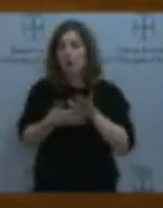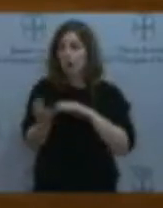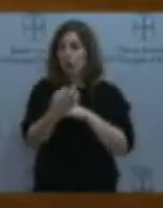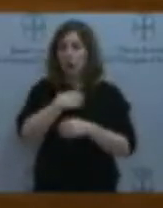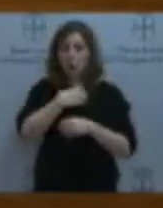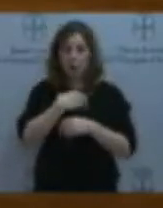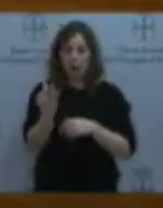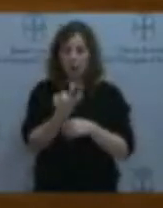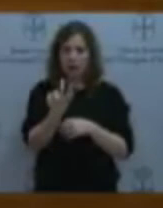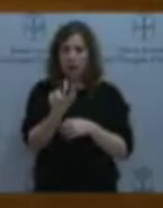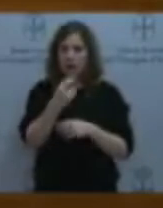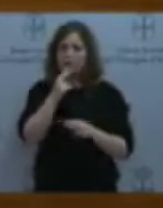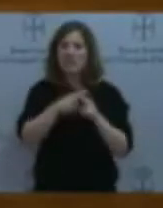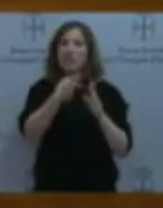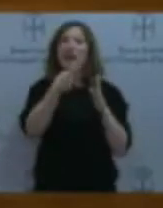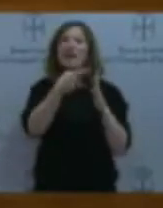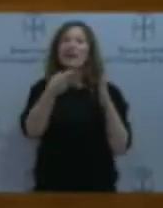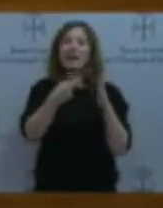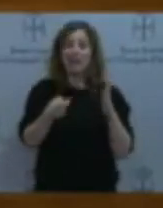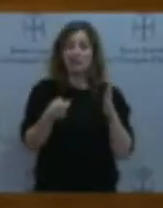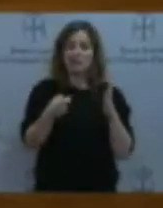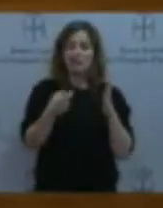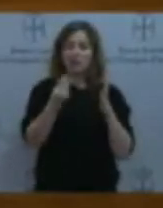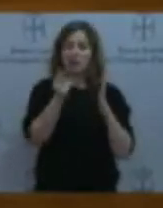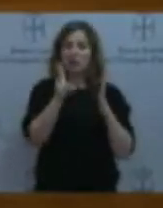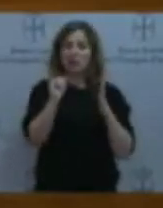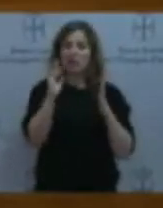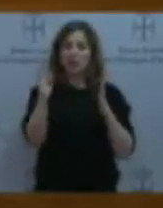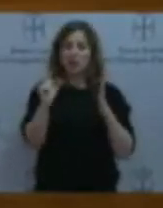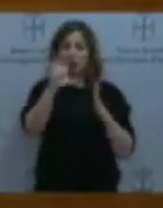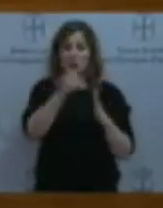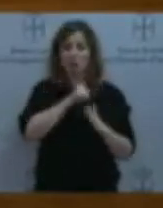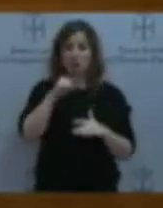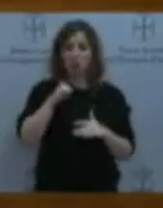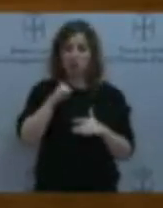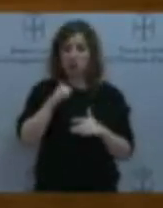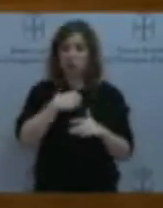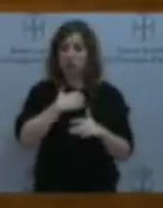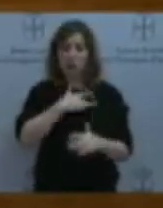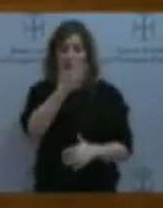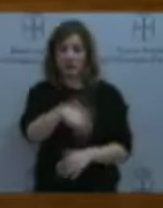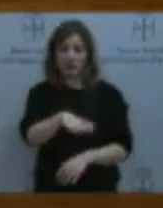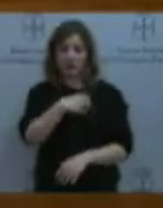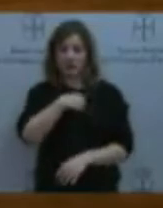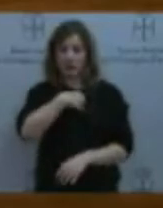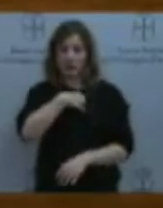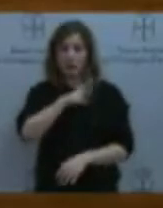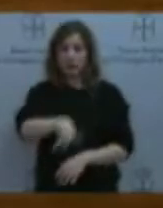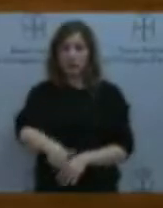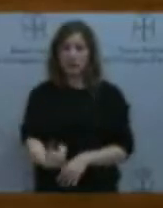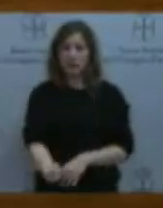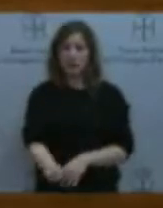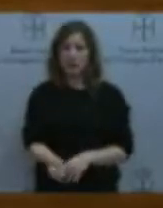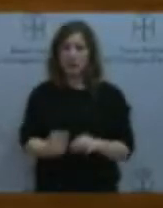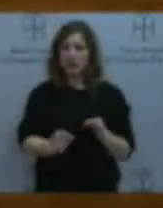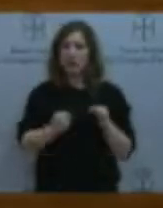las quitas, ¿no?, de que las quitas a las comunidades autónomas especialmente endeudadas no se podían tolerar. Nosotros estamos de acuerdo en que lo que